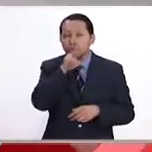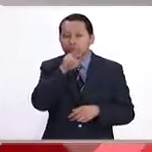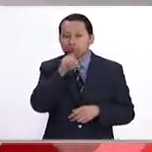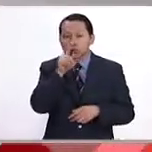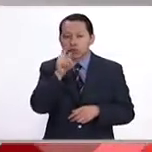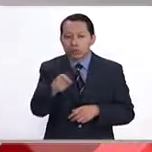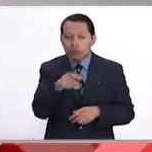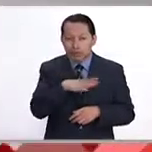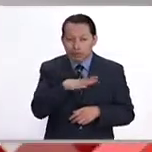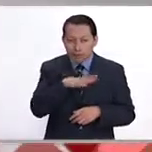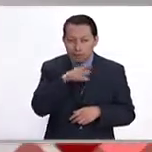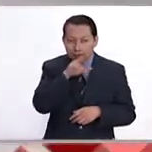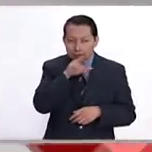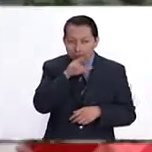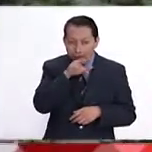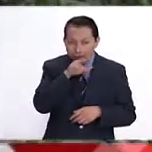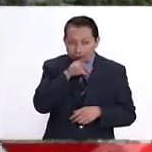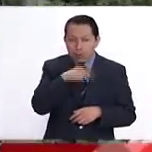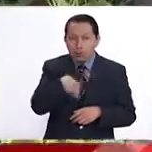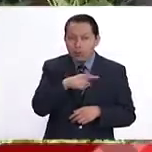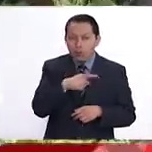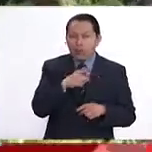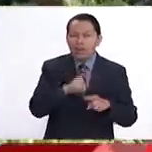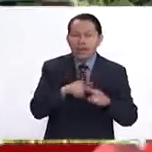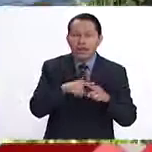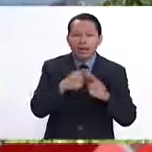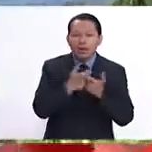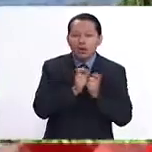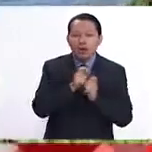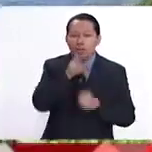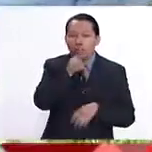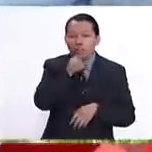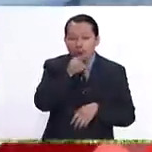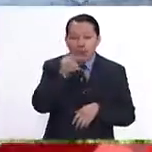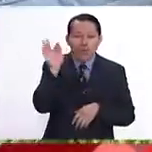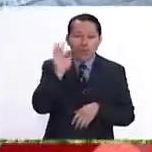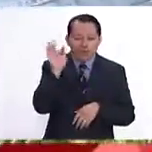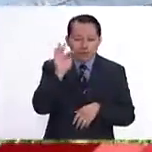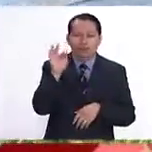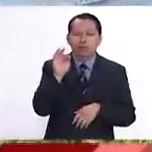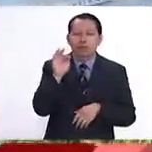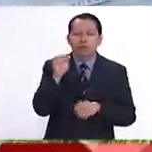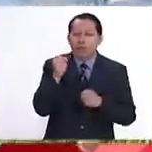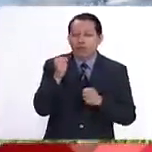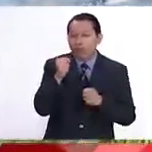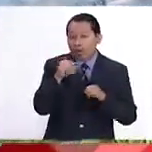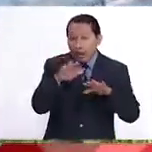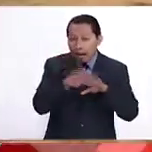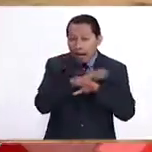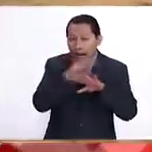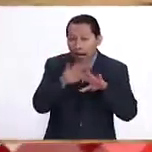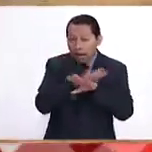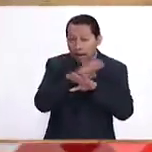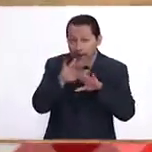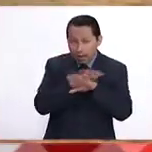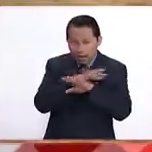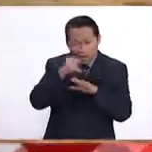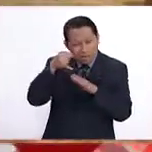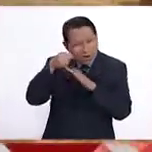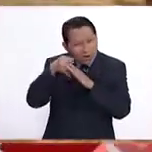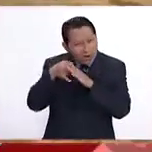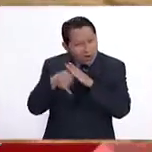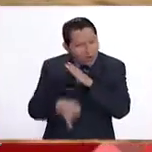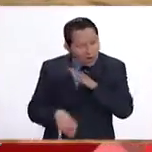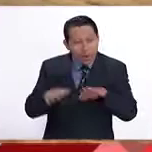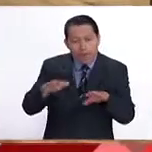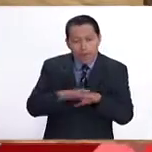sea, los principales preocupados de que no se modifique de manera muy profunda